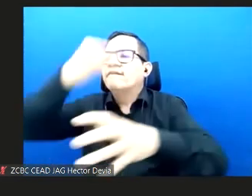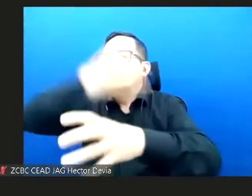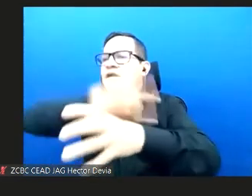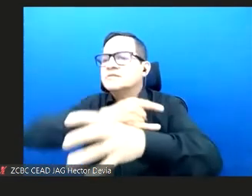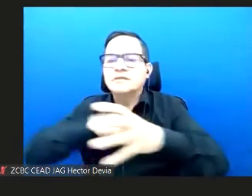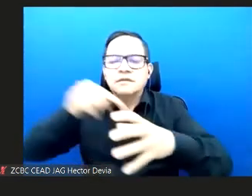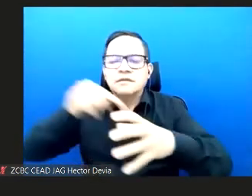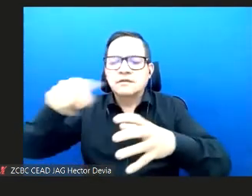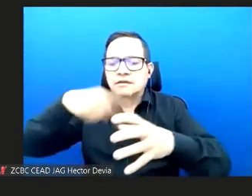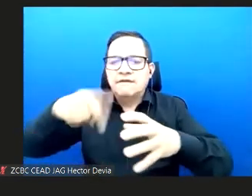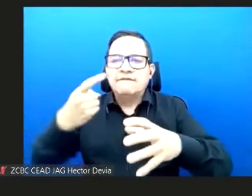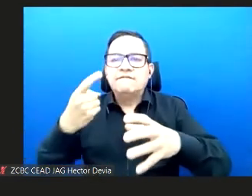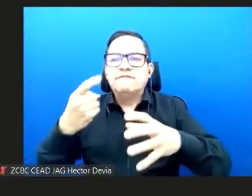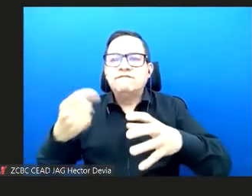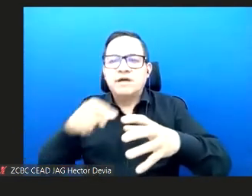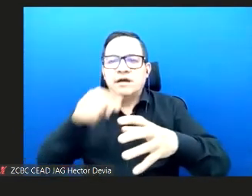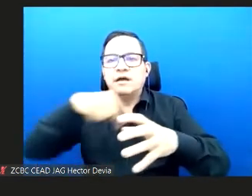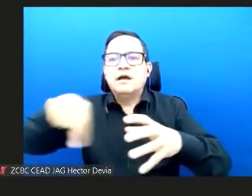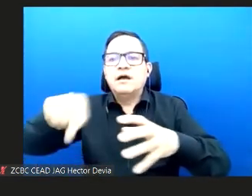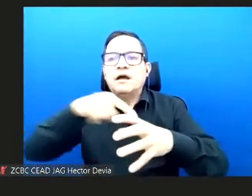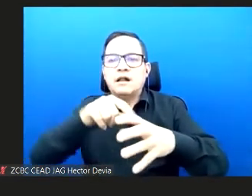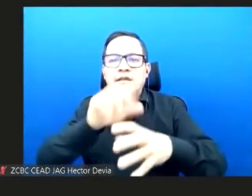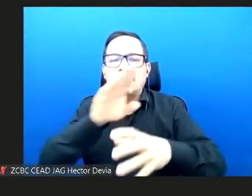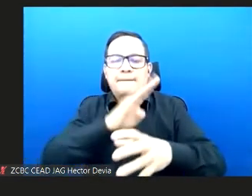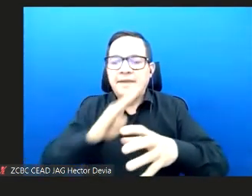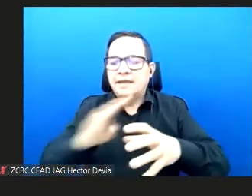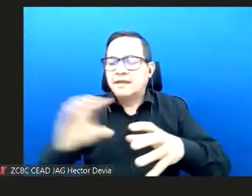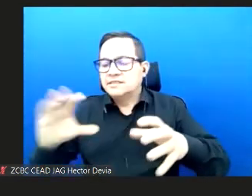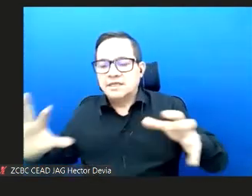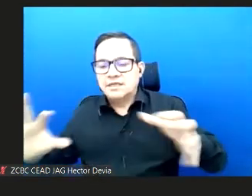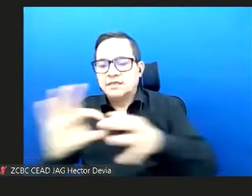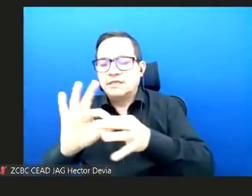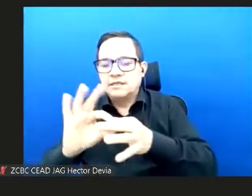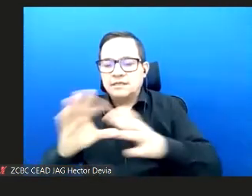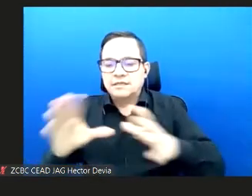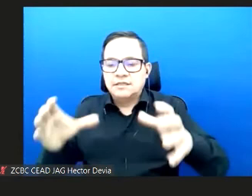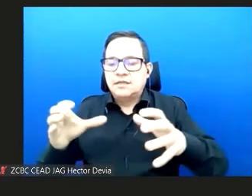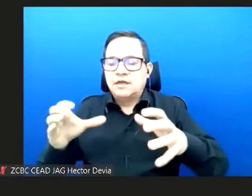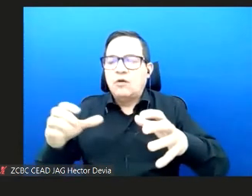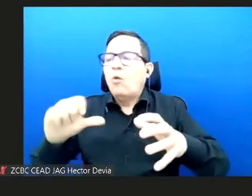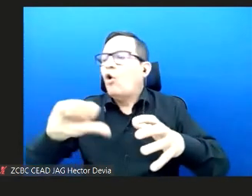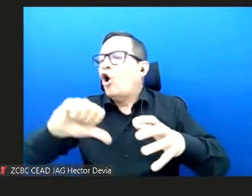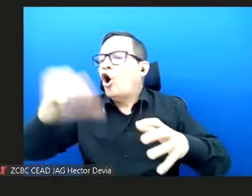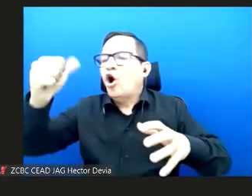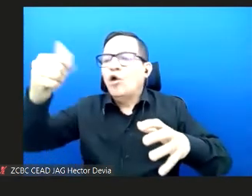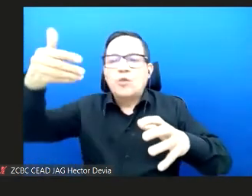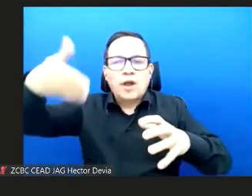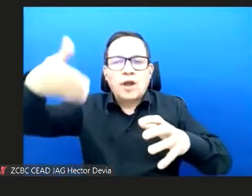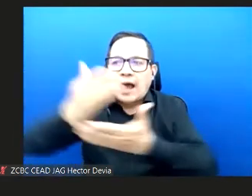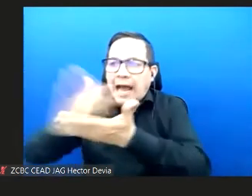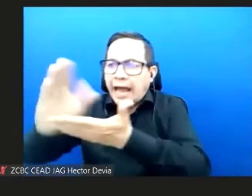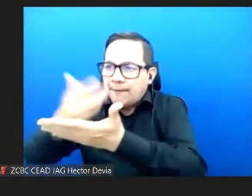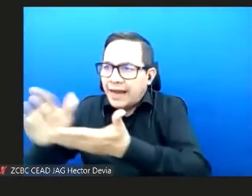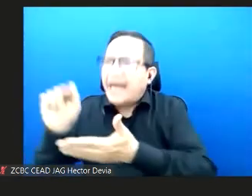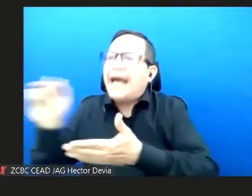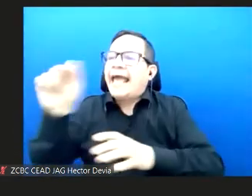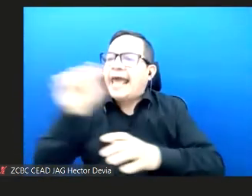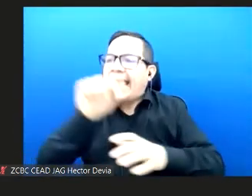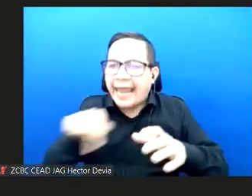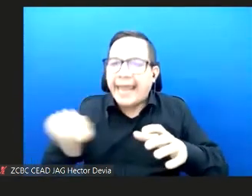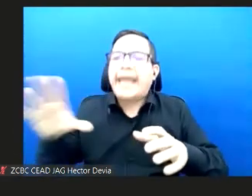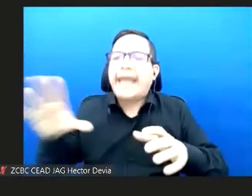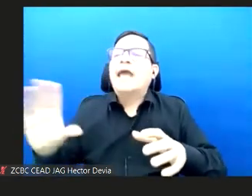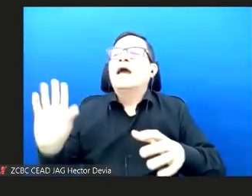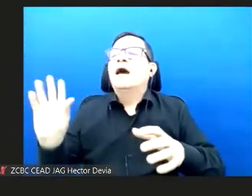la unión entre B y C. ¿Listo? Y lo representamos así. El conjunto de